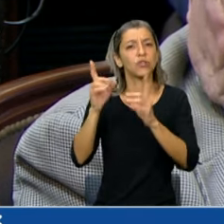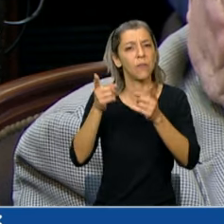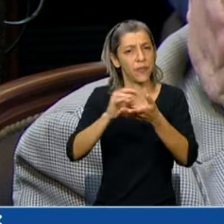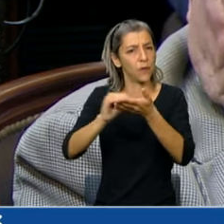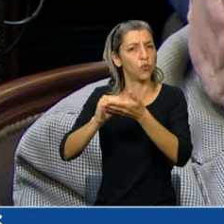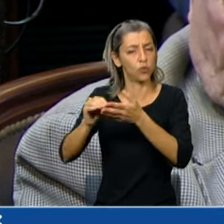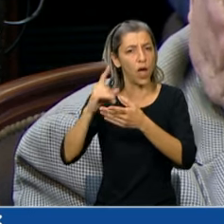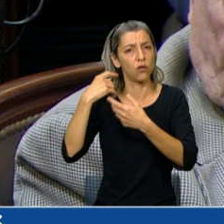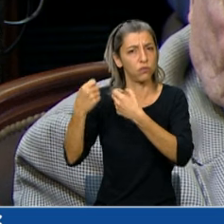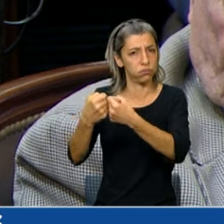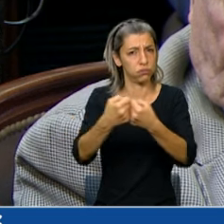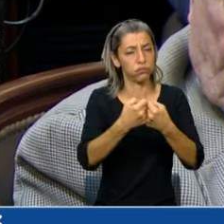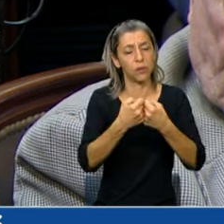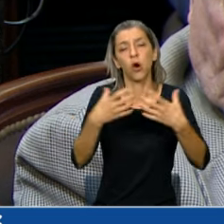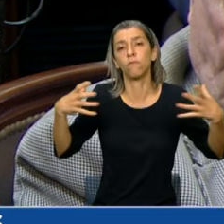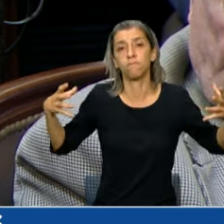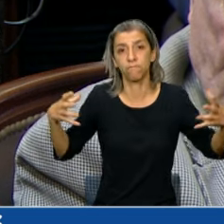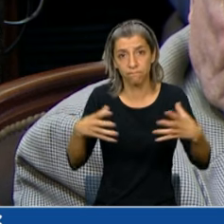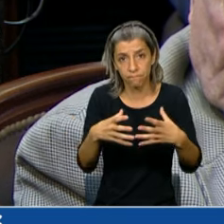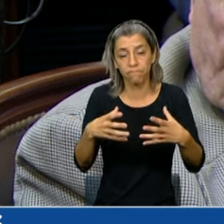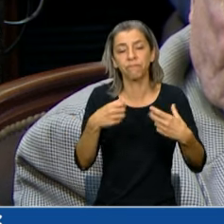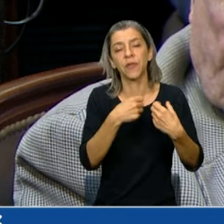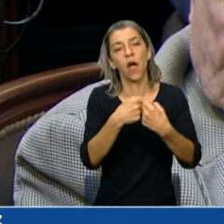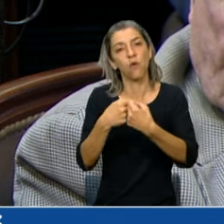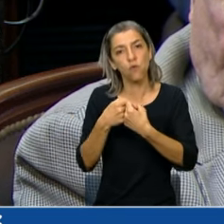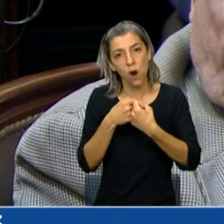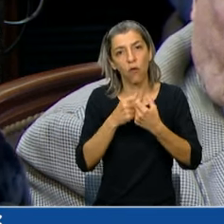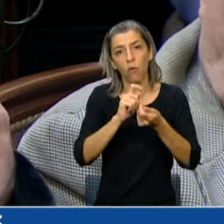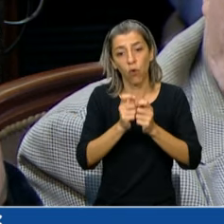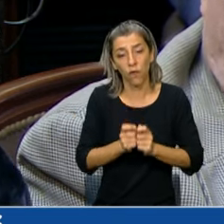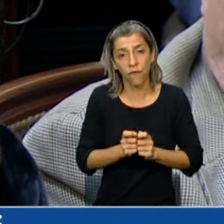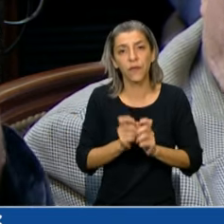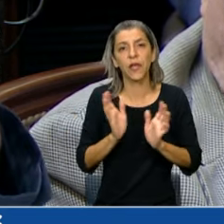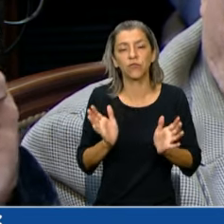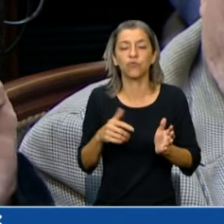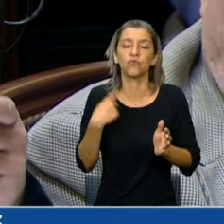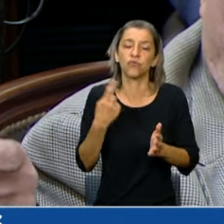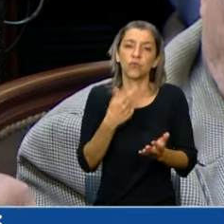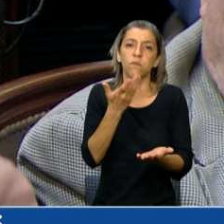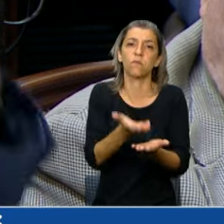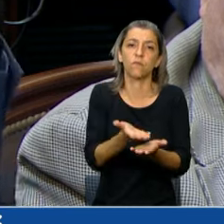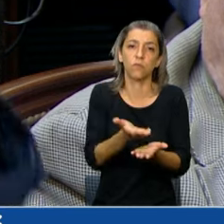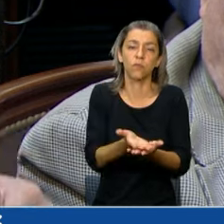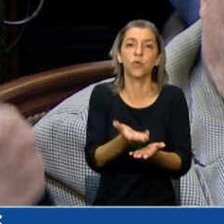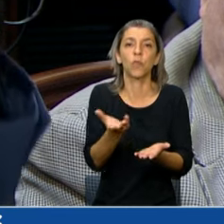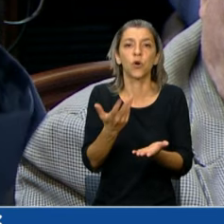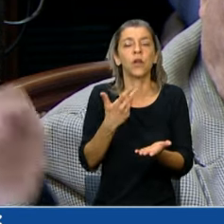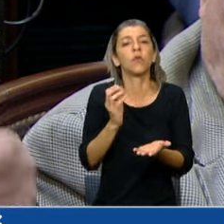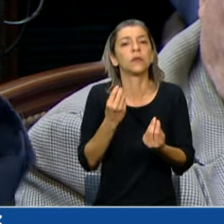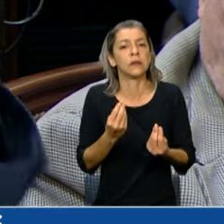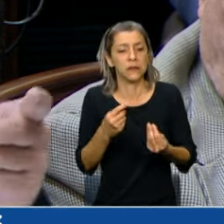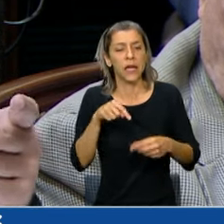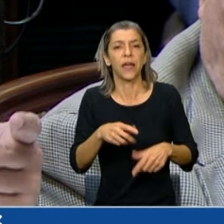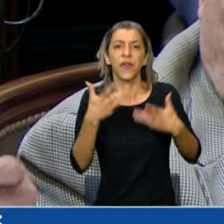parlamentarios En definitiva señora presidenta lo que venimos a plantear es acá la defensa de la